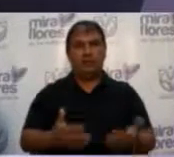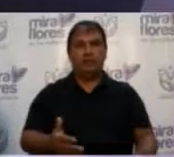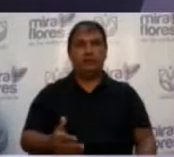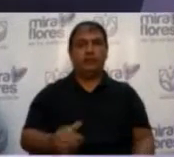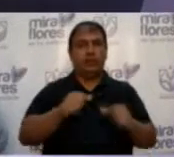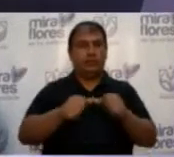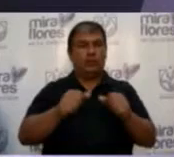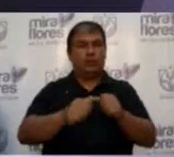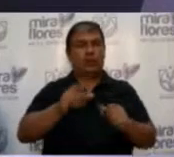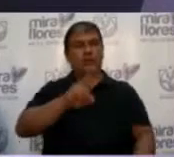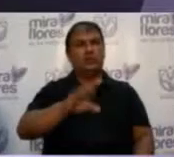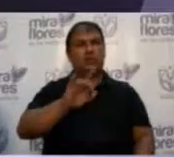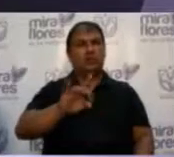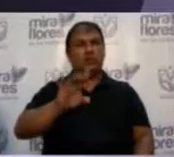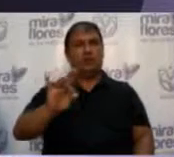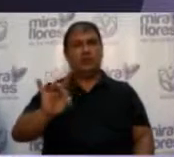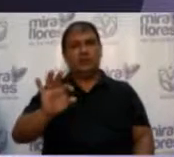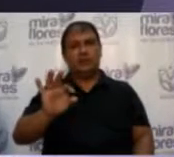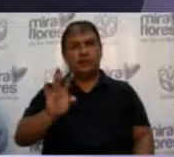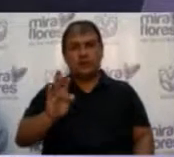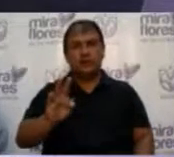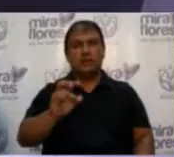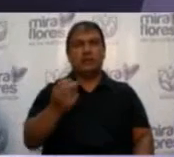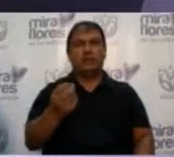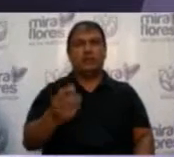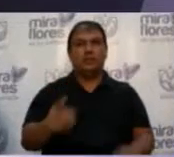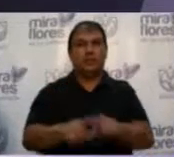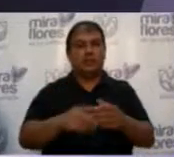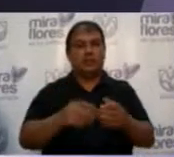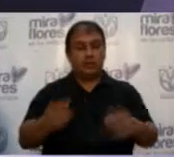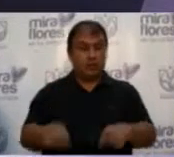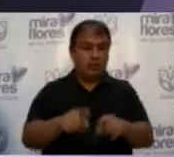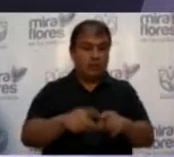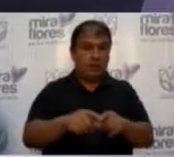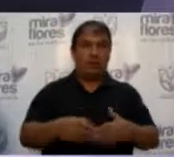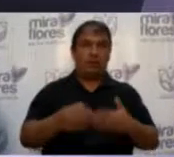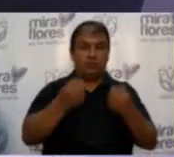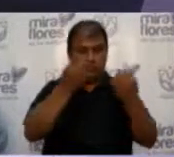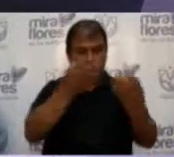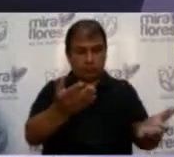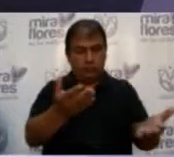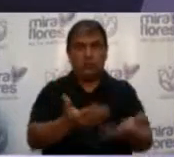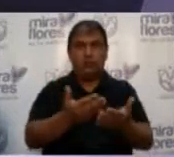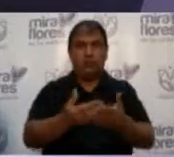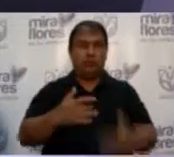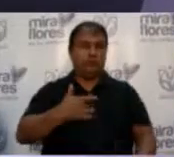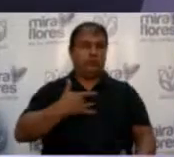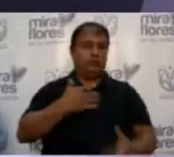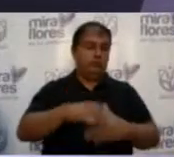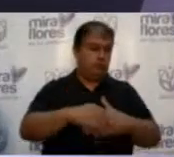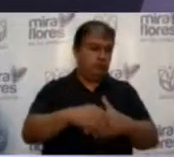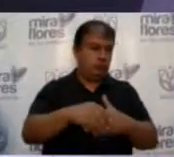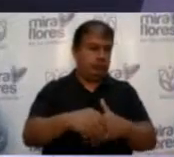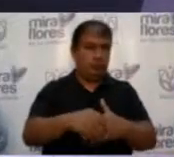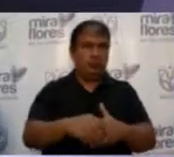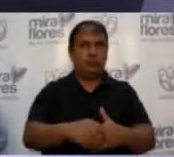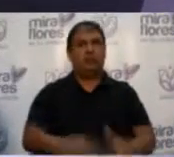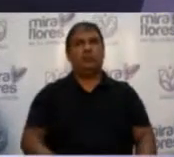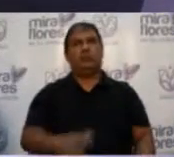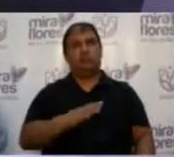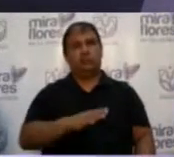número 27972. Sin otro particular, hago propicia la oportunidad para expresarle los sentimientos de mi especial